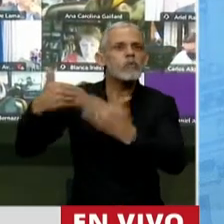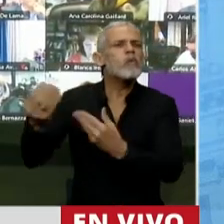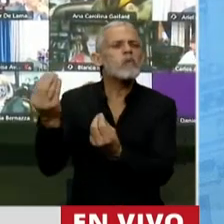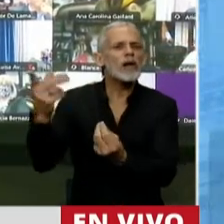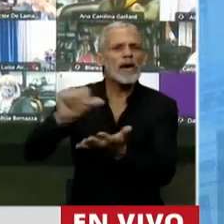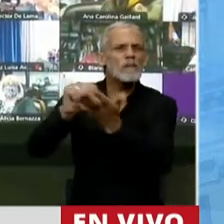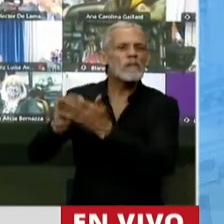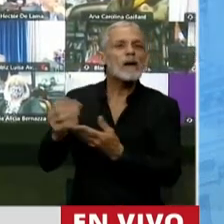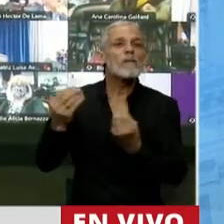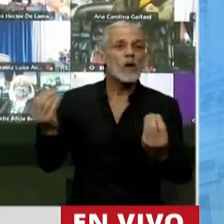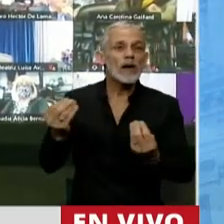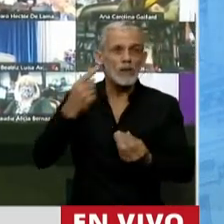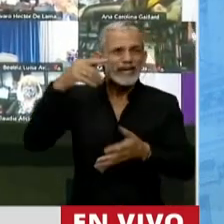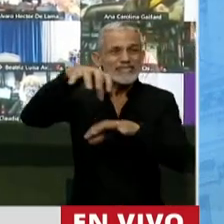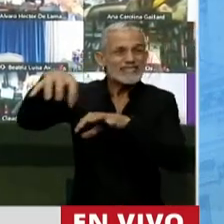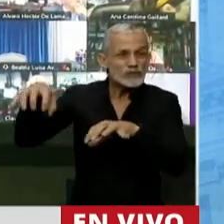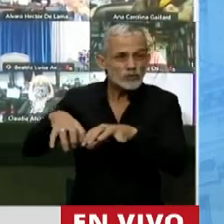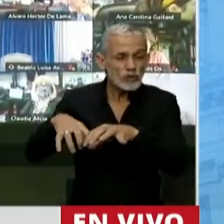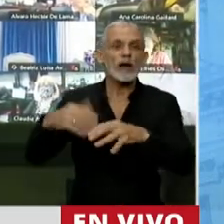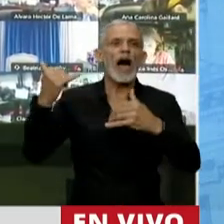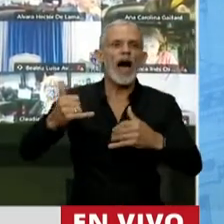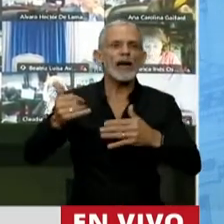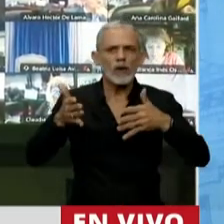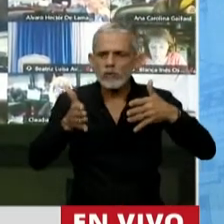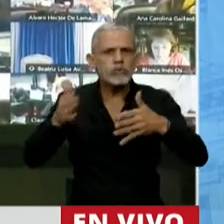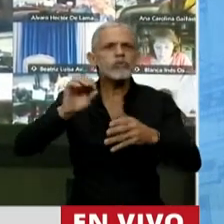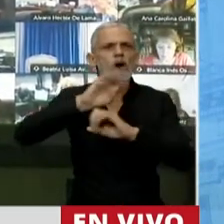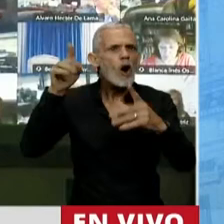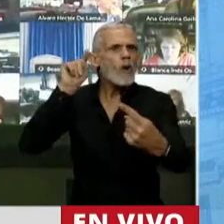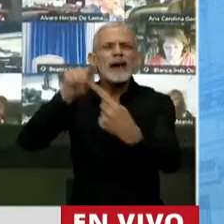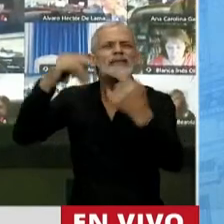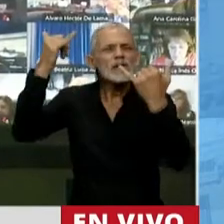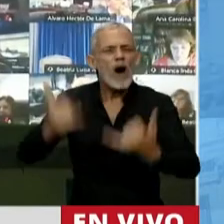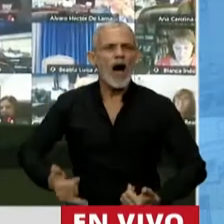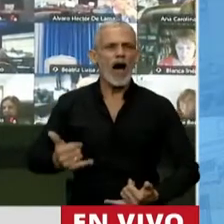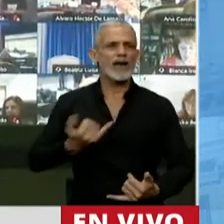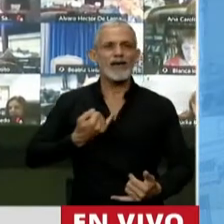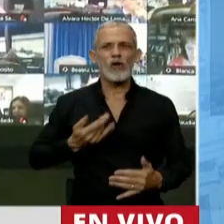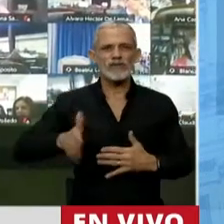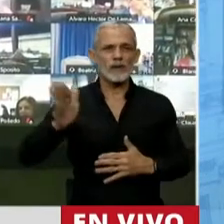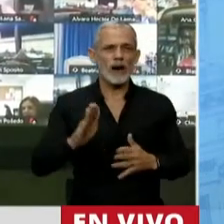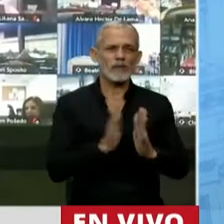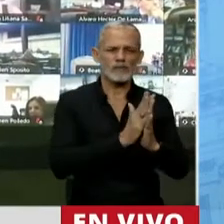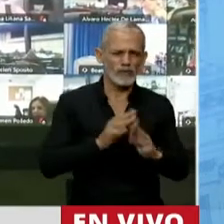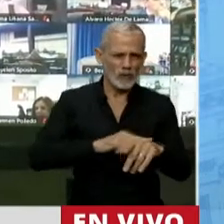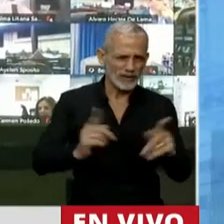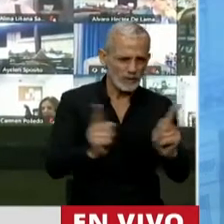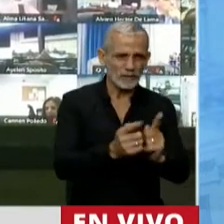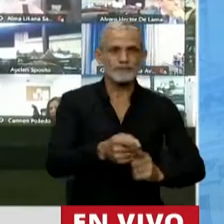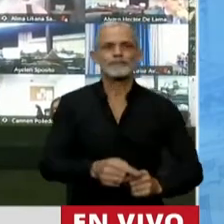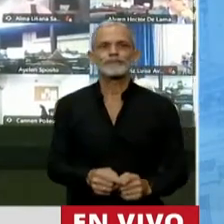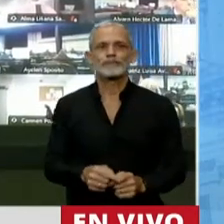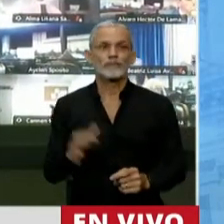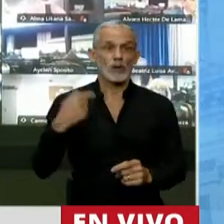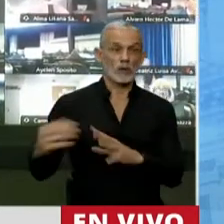crecimiento? Porque sus instituciones tienen una orientación clara, tienen un sesgo de dónde ir. Diputado, si puede ir redondeando. Sí, yo tuve